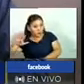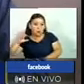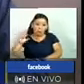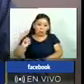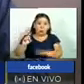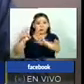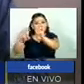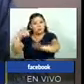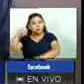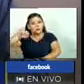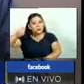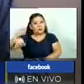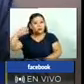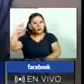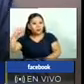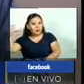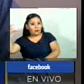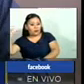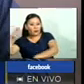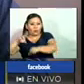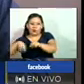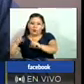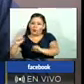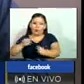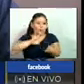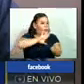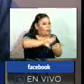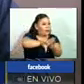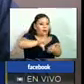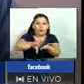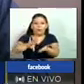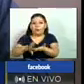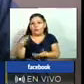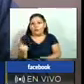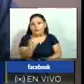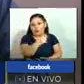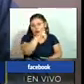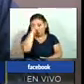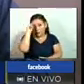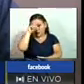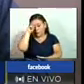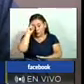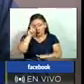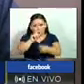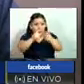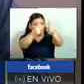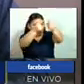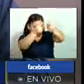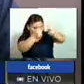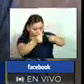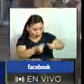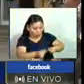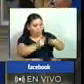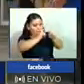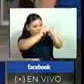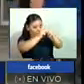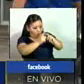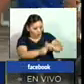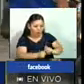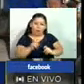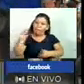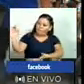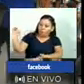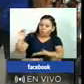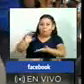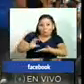mil dólares ni siquiera para poder pagar los salarios tuvimos que readecuar y hacer un préstamo para